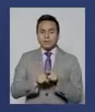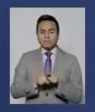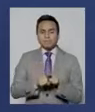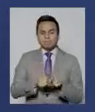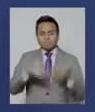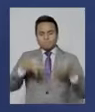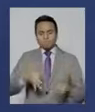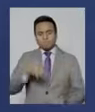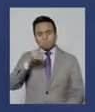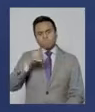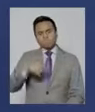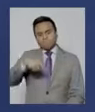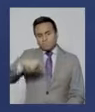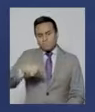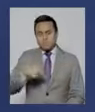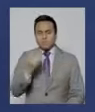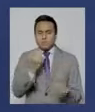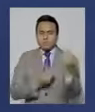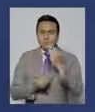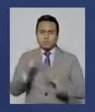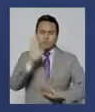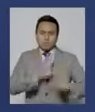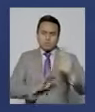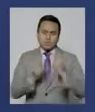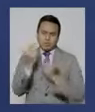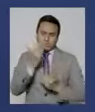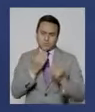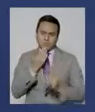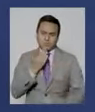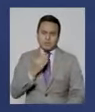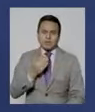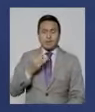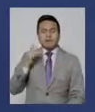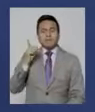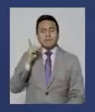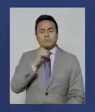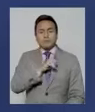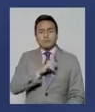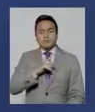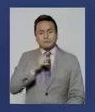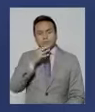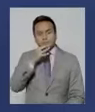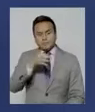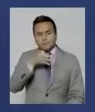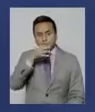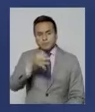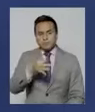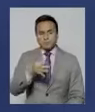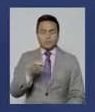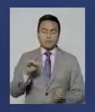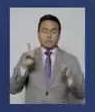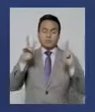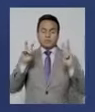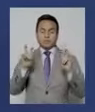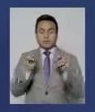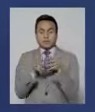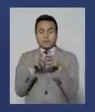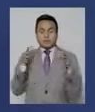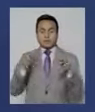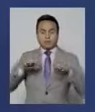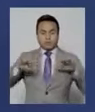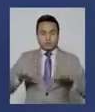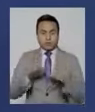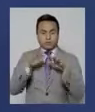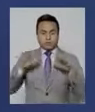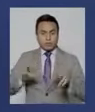digno, protegido y que nos cuidemos. Finalmente, quiero terminar contándoles que independiente del tremendo esfuerzo